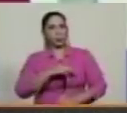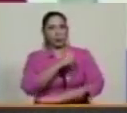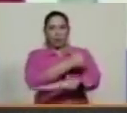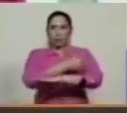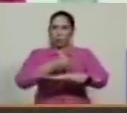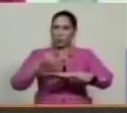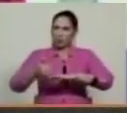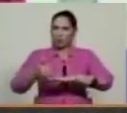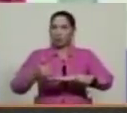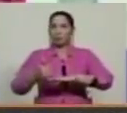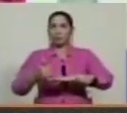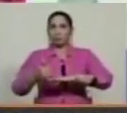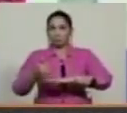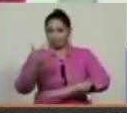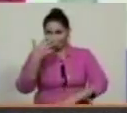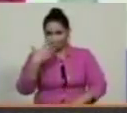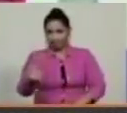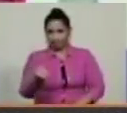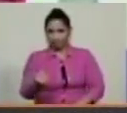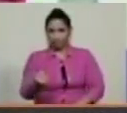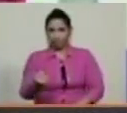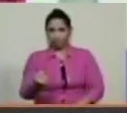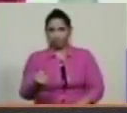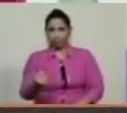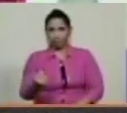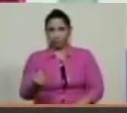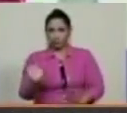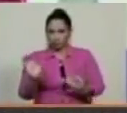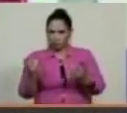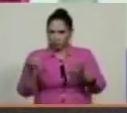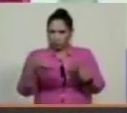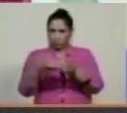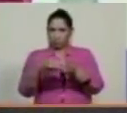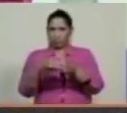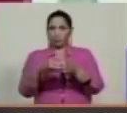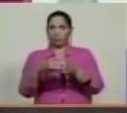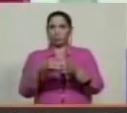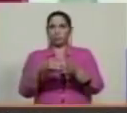entendieran, y digo nuestras autoridades, las constituidas,